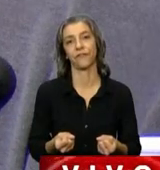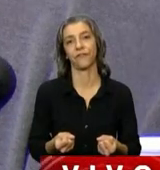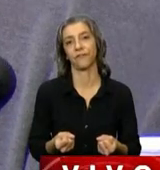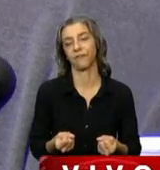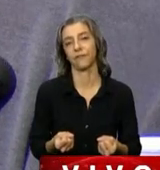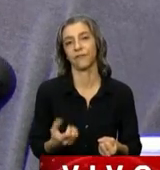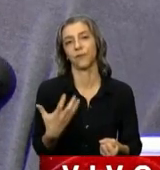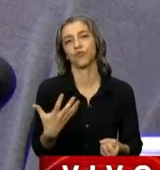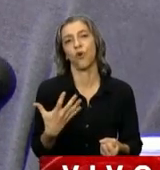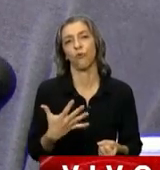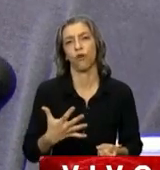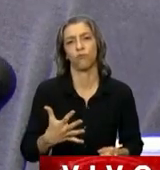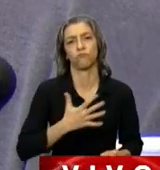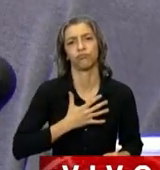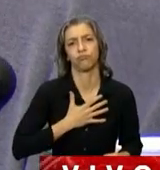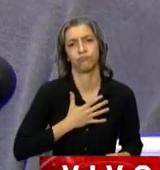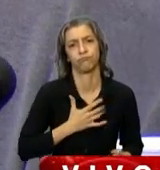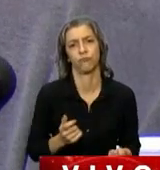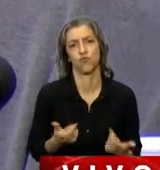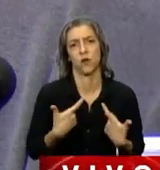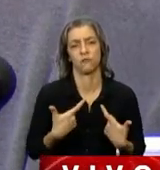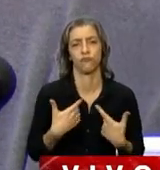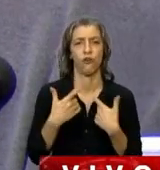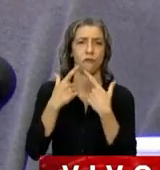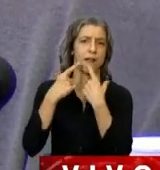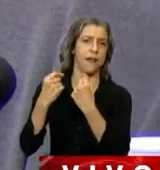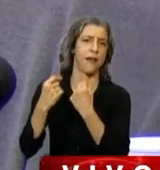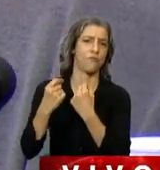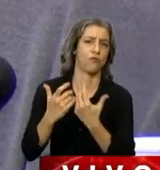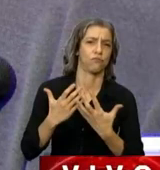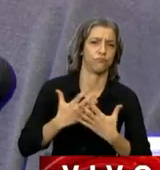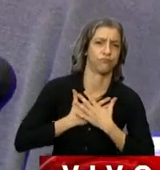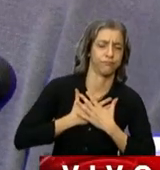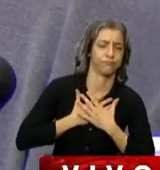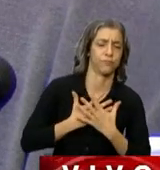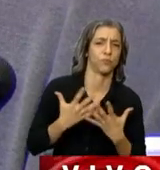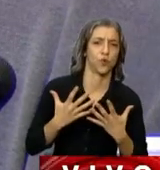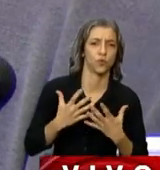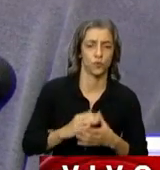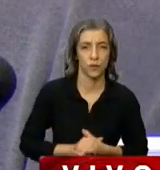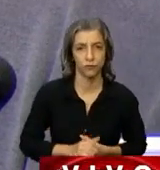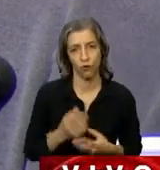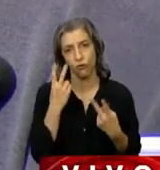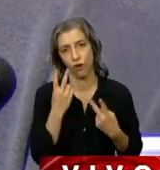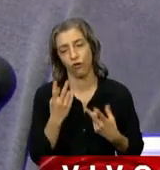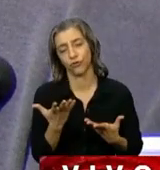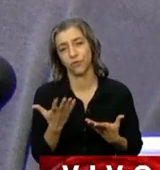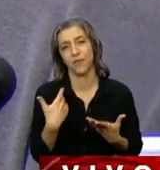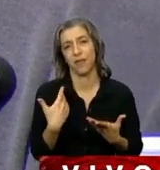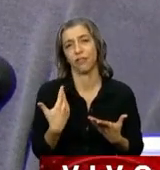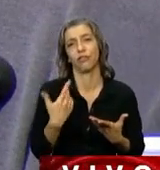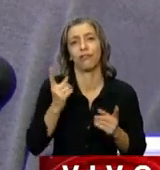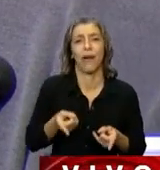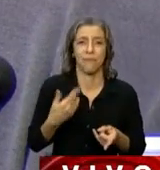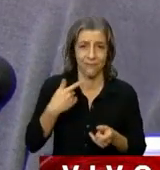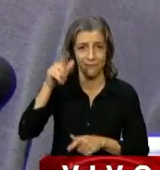el reclamo de soberanía sobre las mismas. También el profundo reconocimiento a los excombatientes,